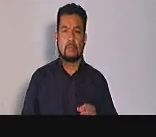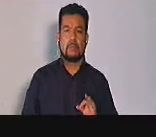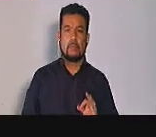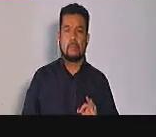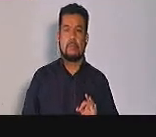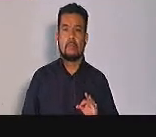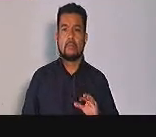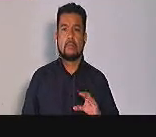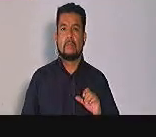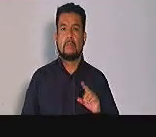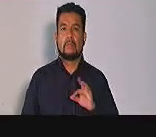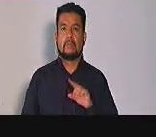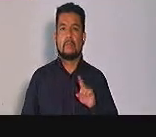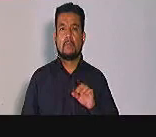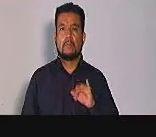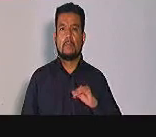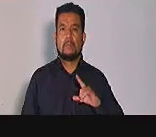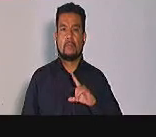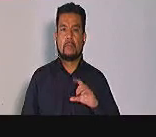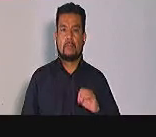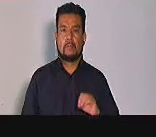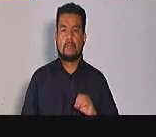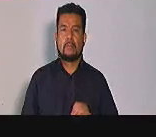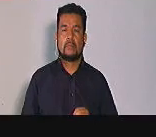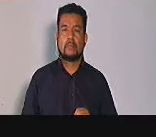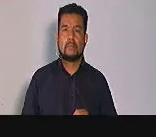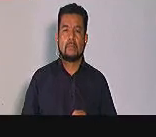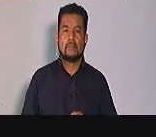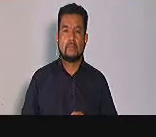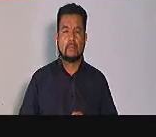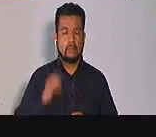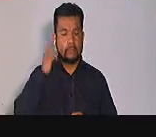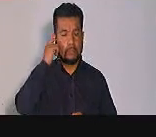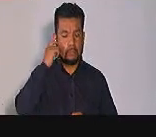Bermúdez vota sí, Castillo Castañeda Arturo.